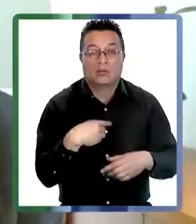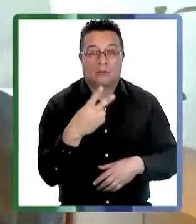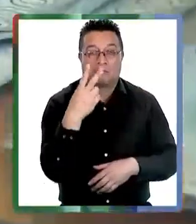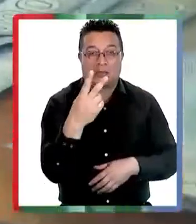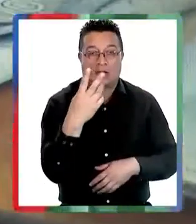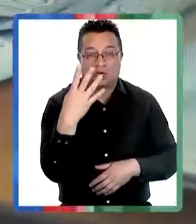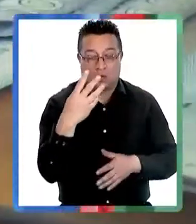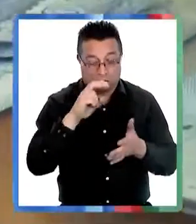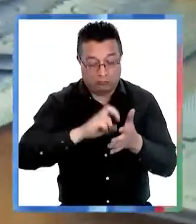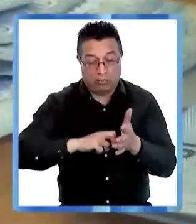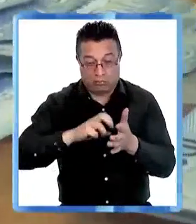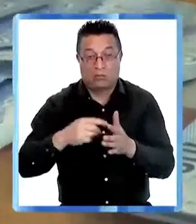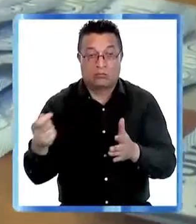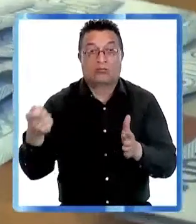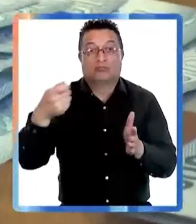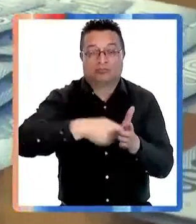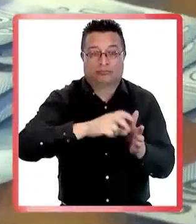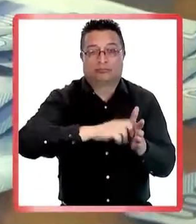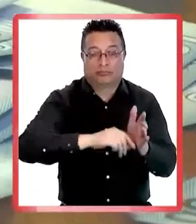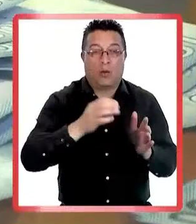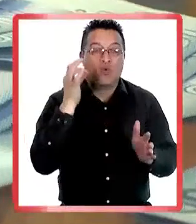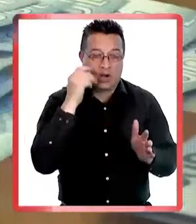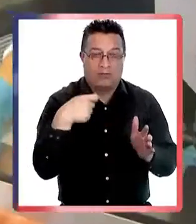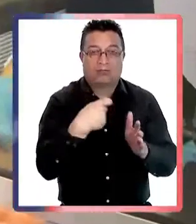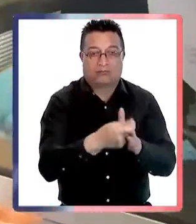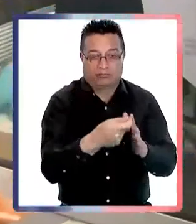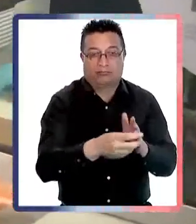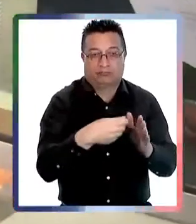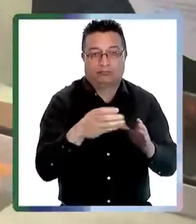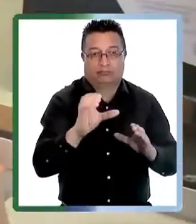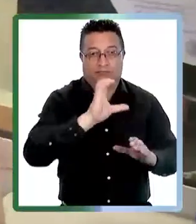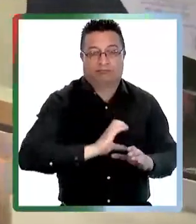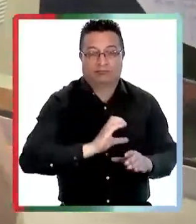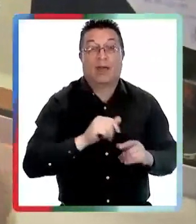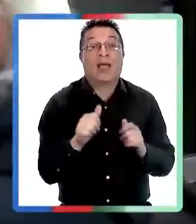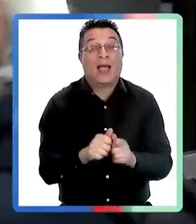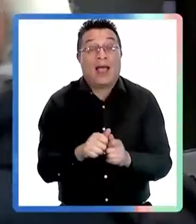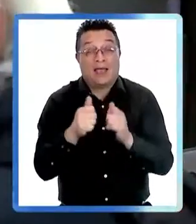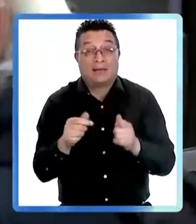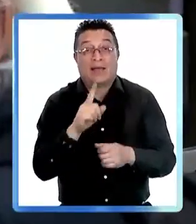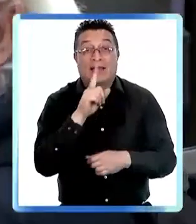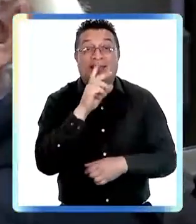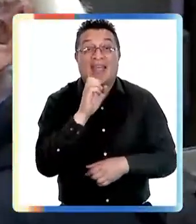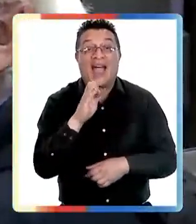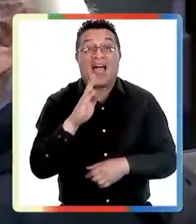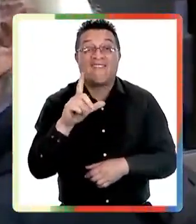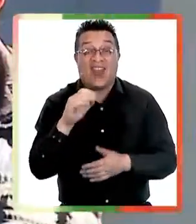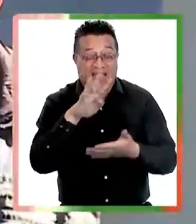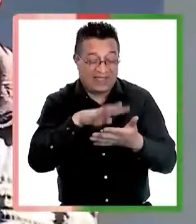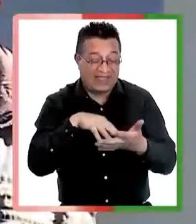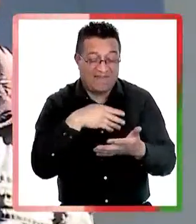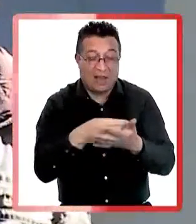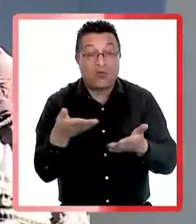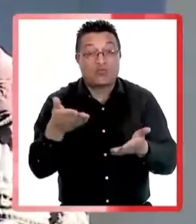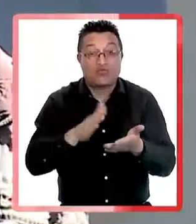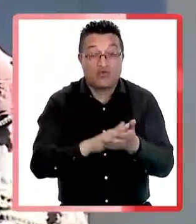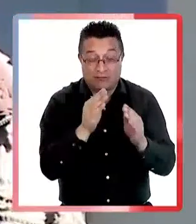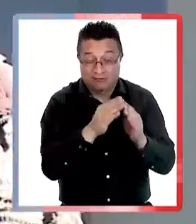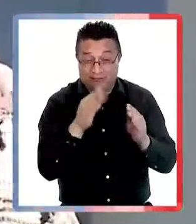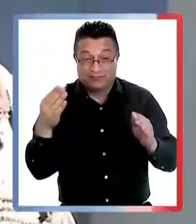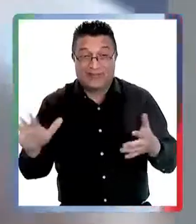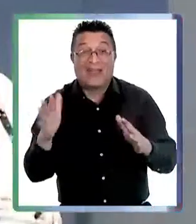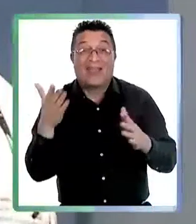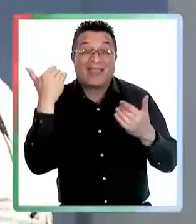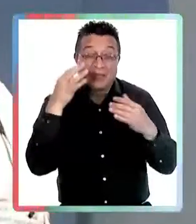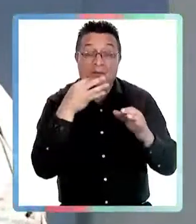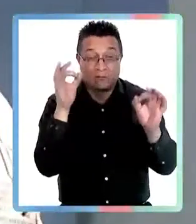24 cotizaciones en la cuenta de esa mujer. Y el tema de las tablas de mortalidad que ya expliqué,